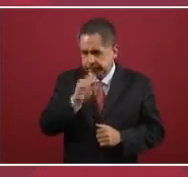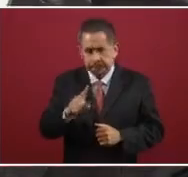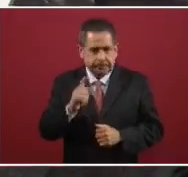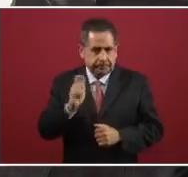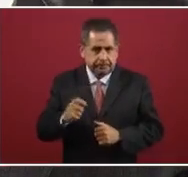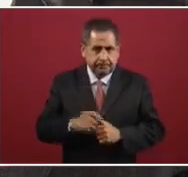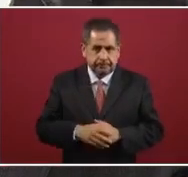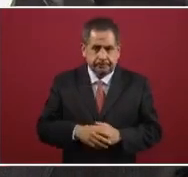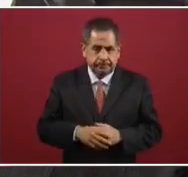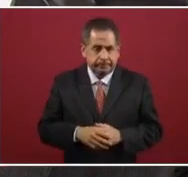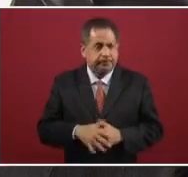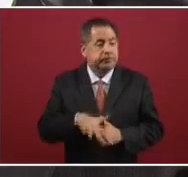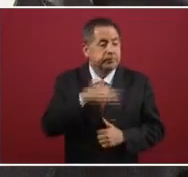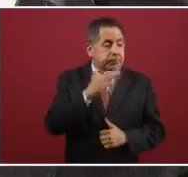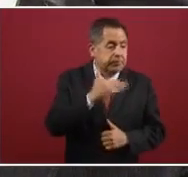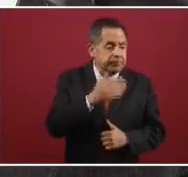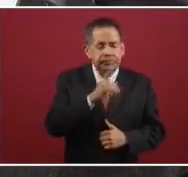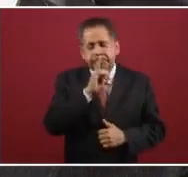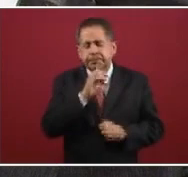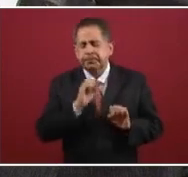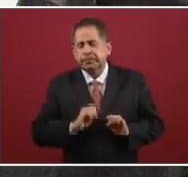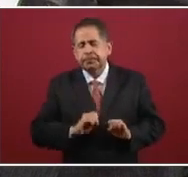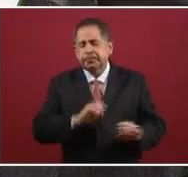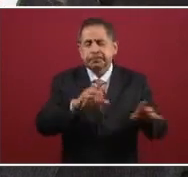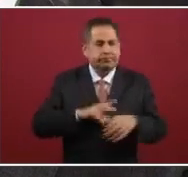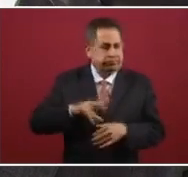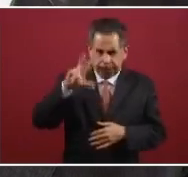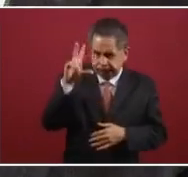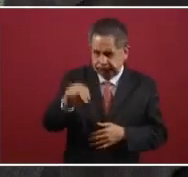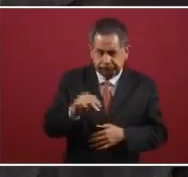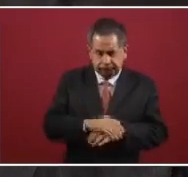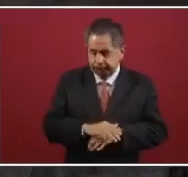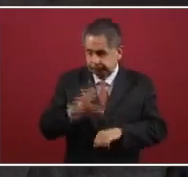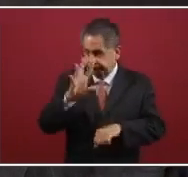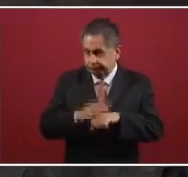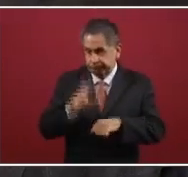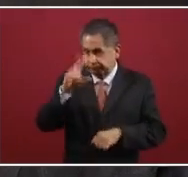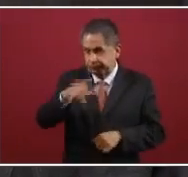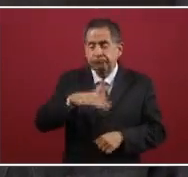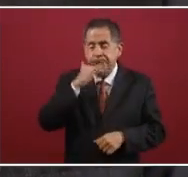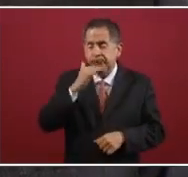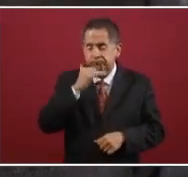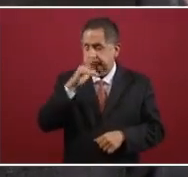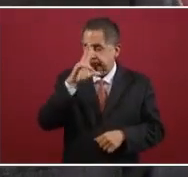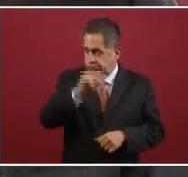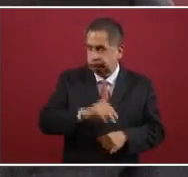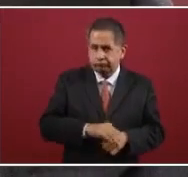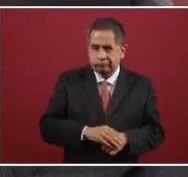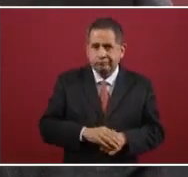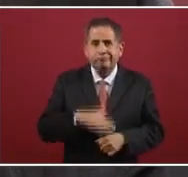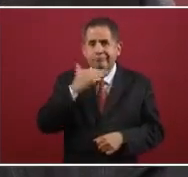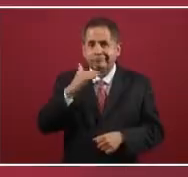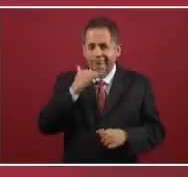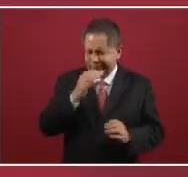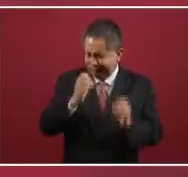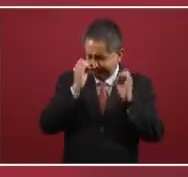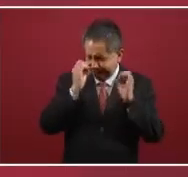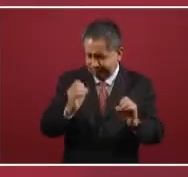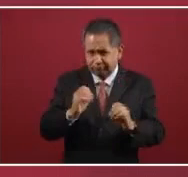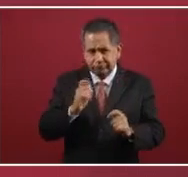no tolerar la corrupción, no permitirla, cero